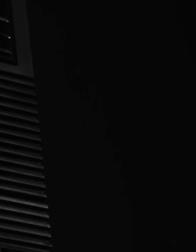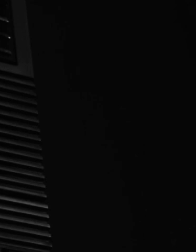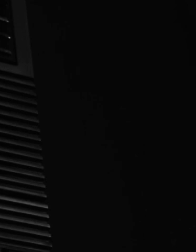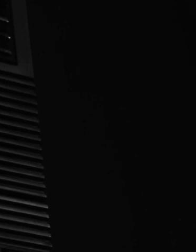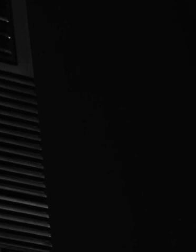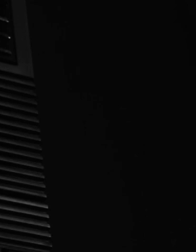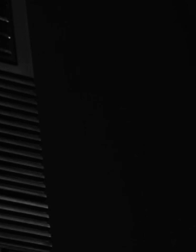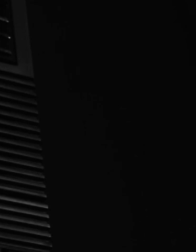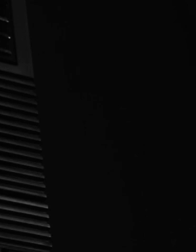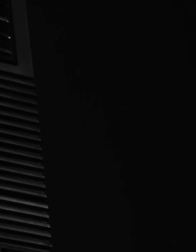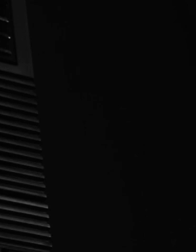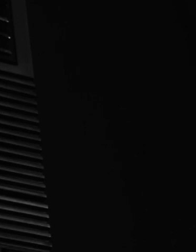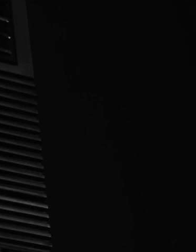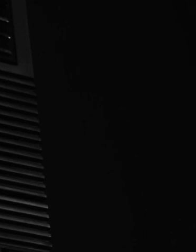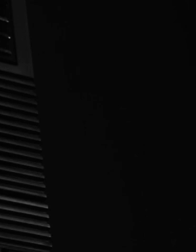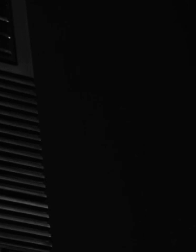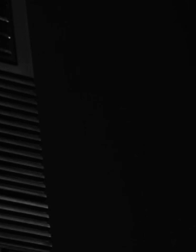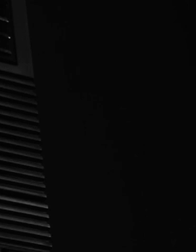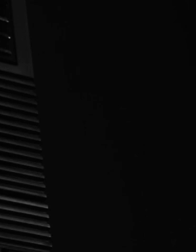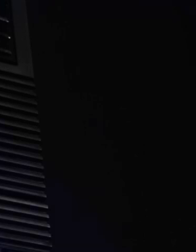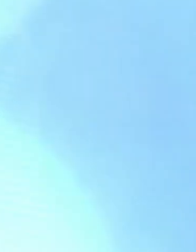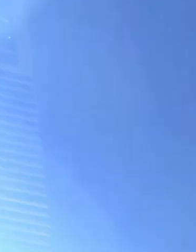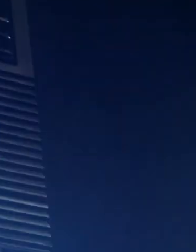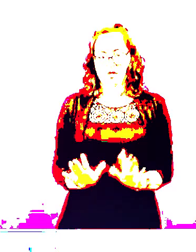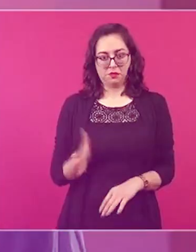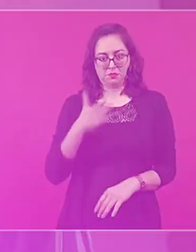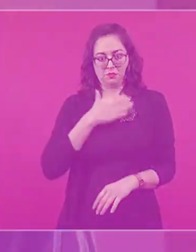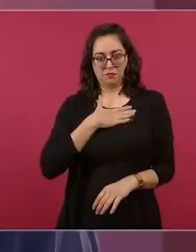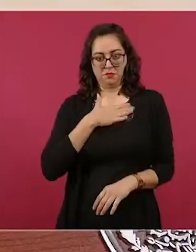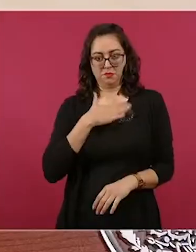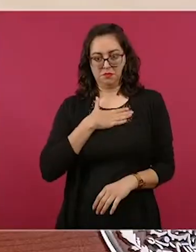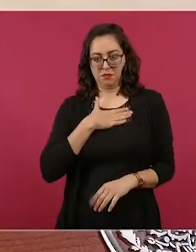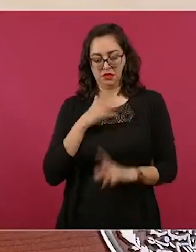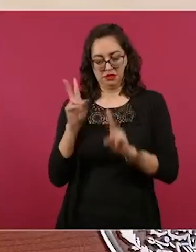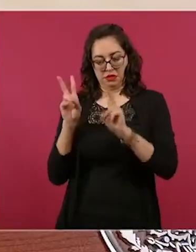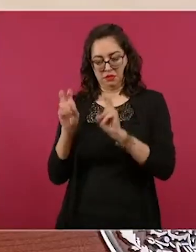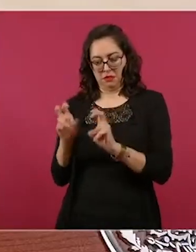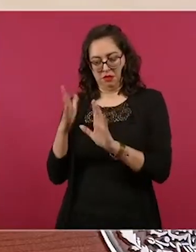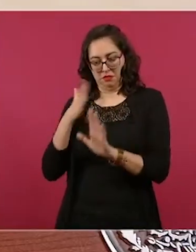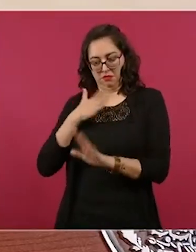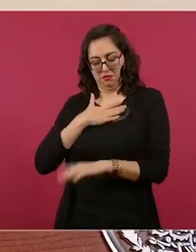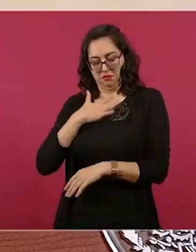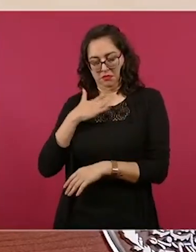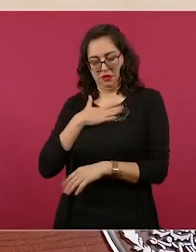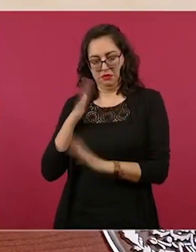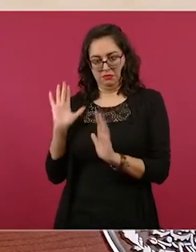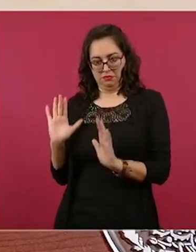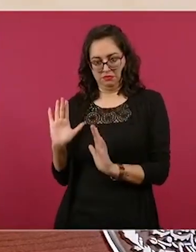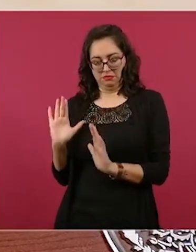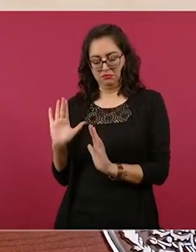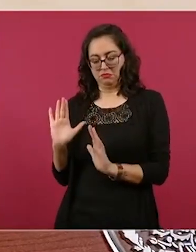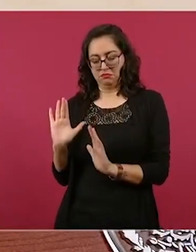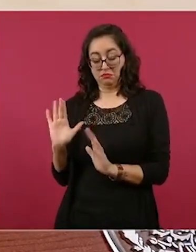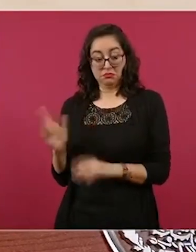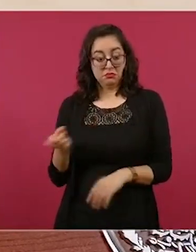pueda frente a López Obrador realmente ganar. En el bloque conservador, ahí ya sabemos